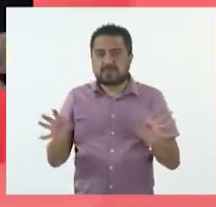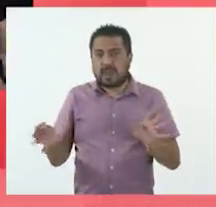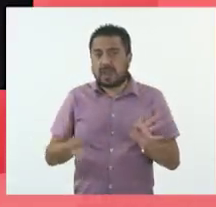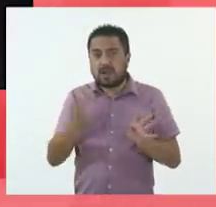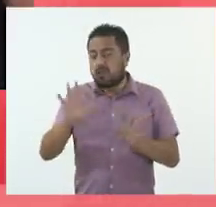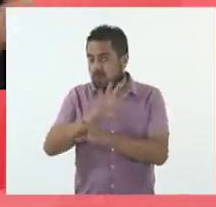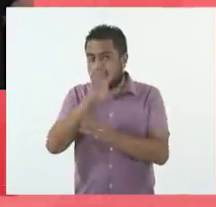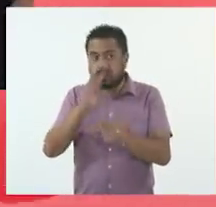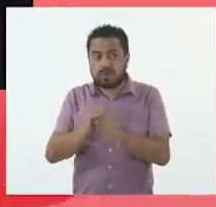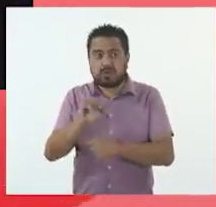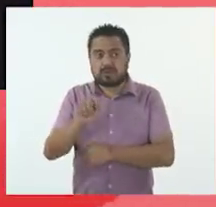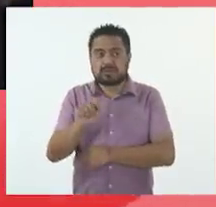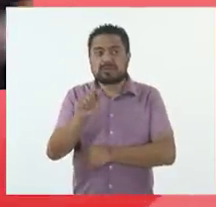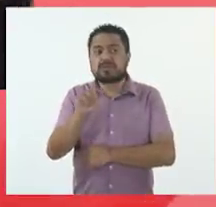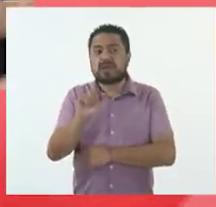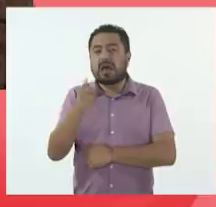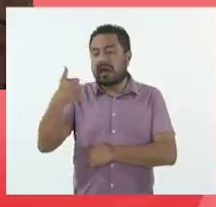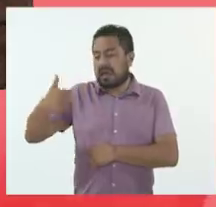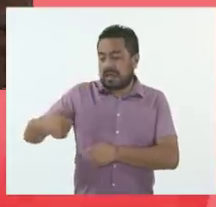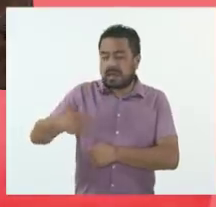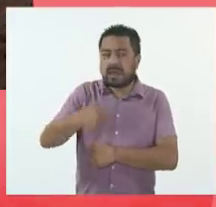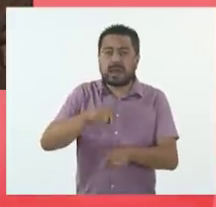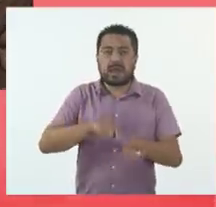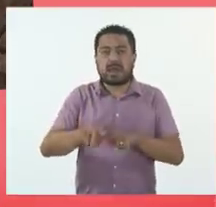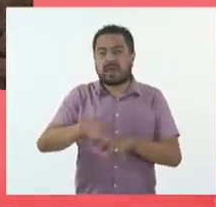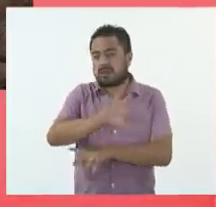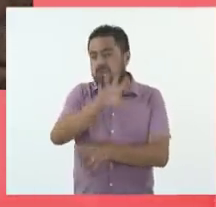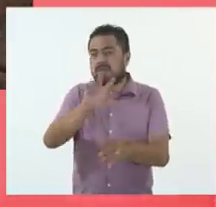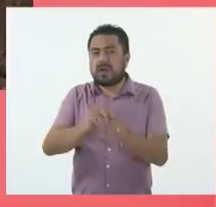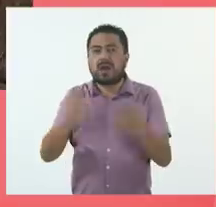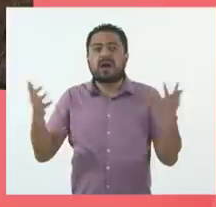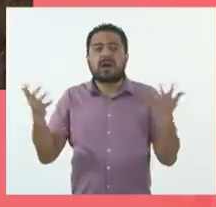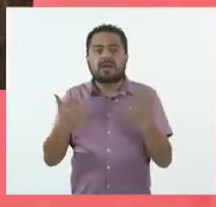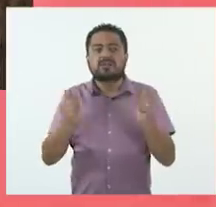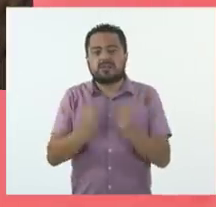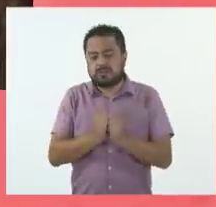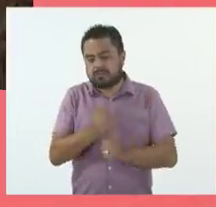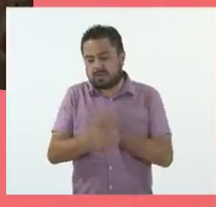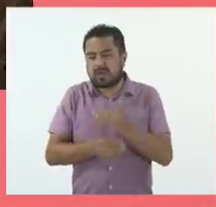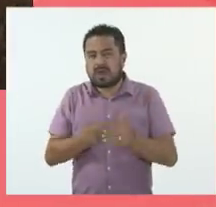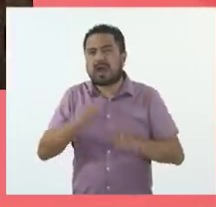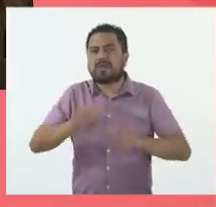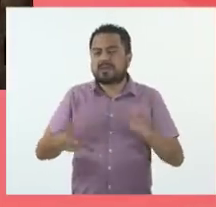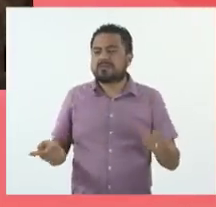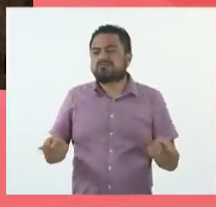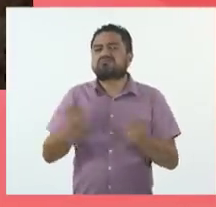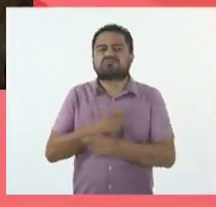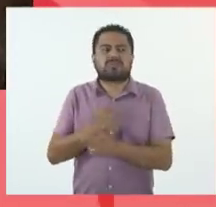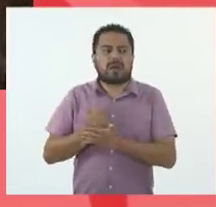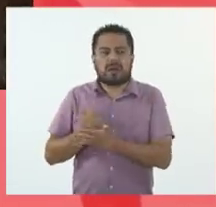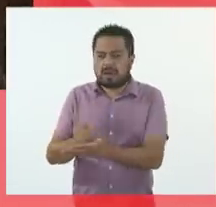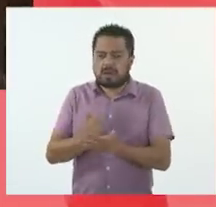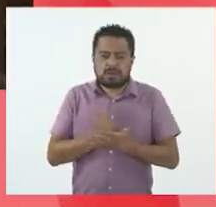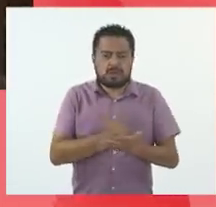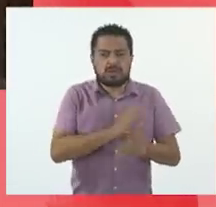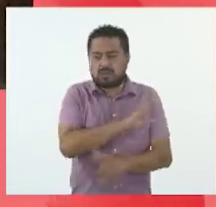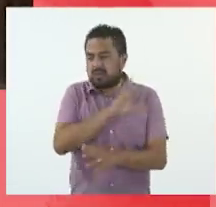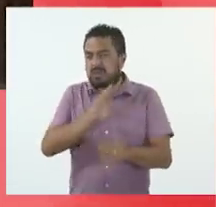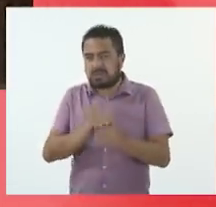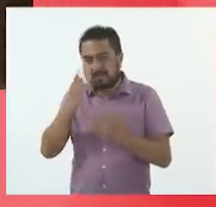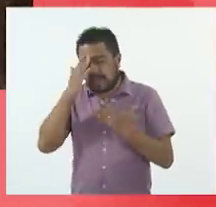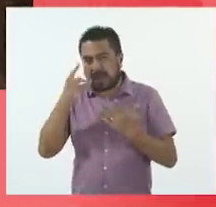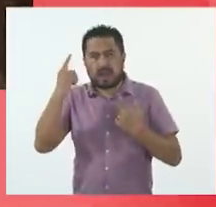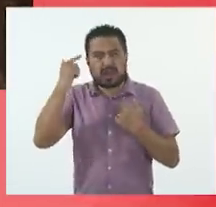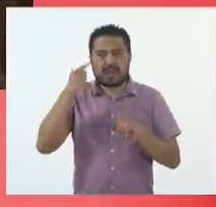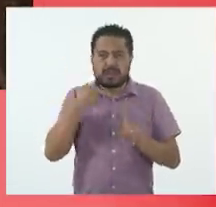hecha totalmente de ixtle. De hecho, cada una de las hermanas hacen una parte del proceso, a veces cambian, se ayudan entre todas para hacer estas muñecas. Hacer las